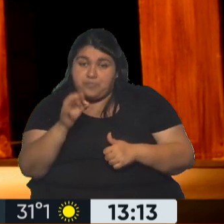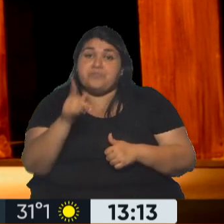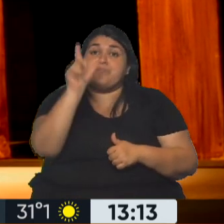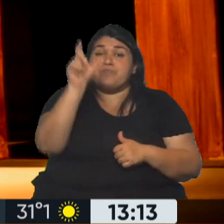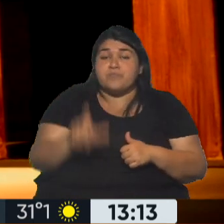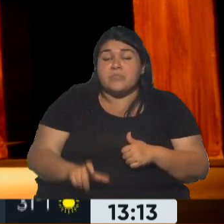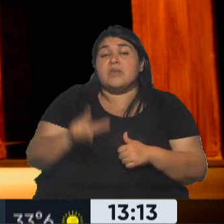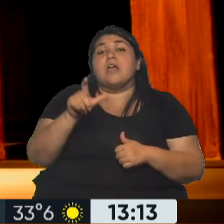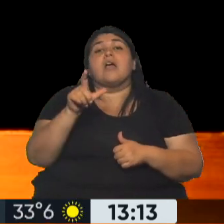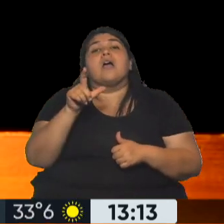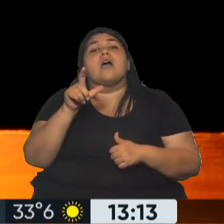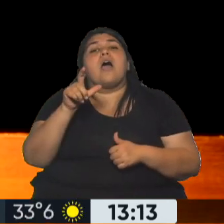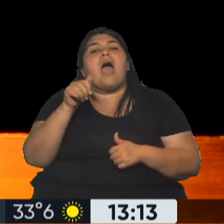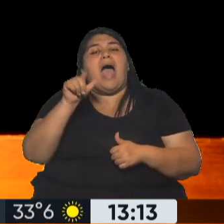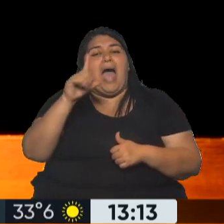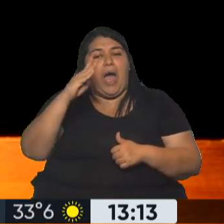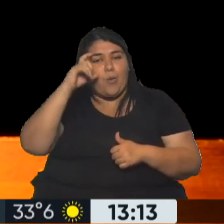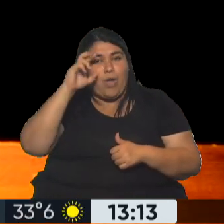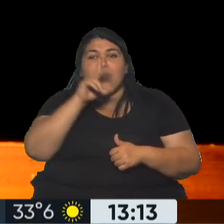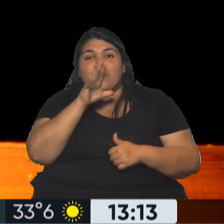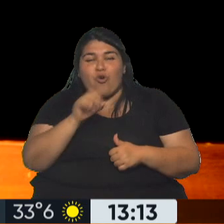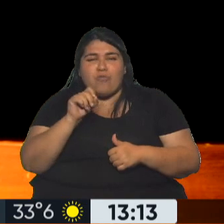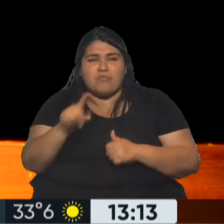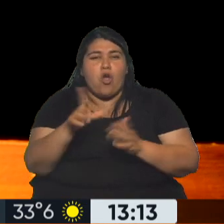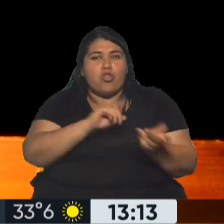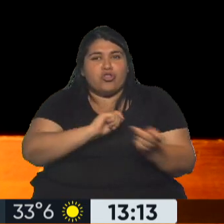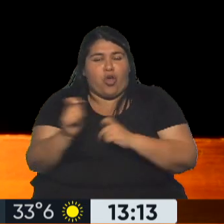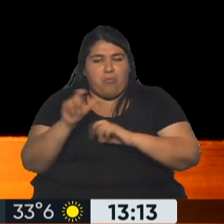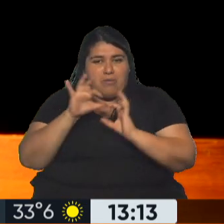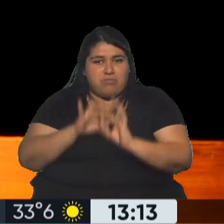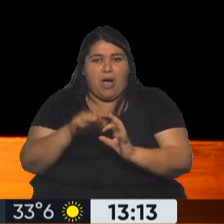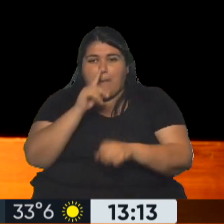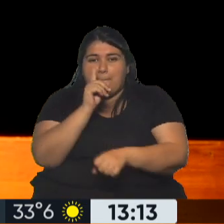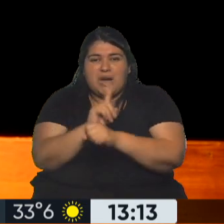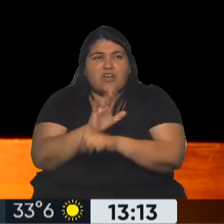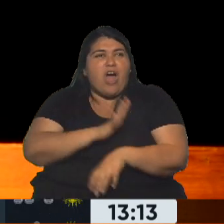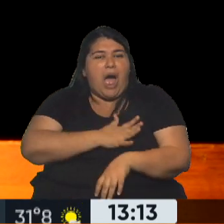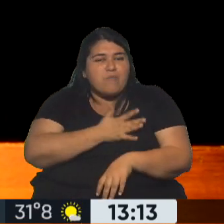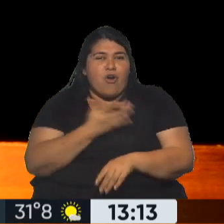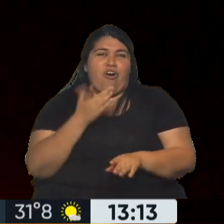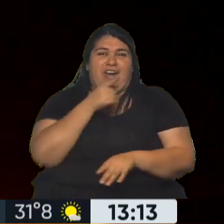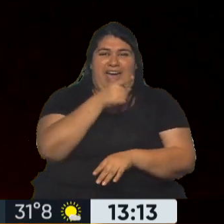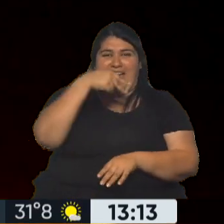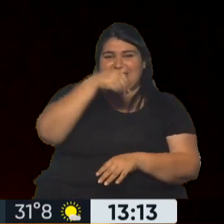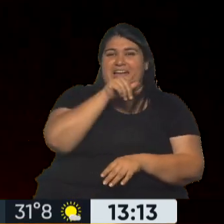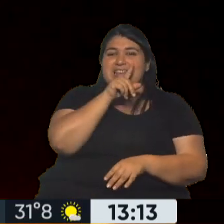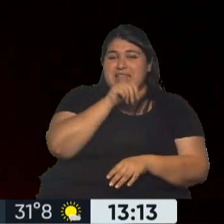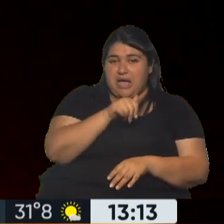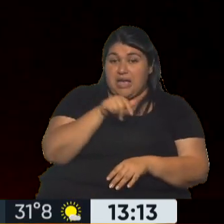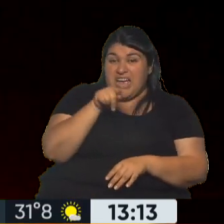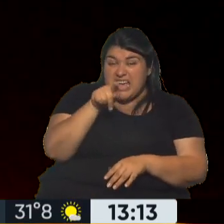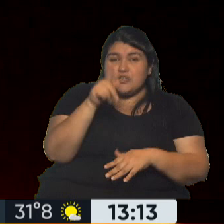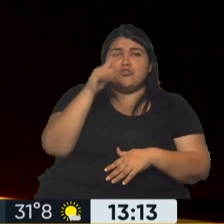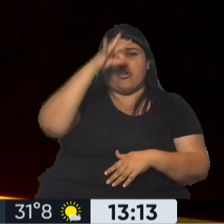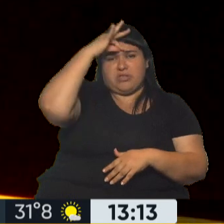la interpretación de un perro, del perro que quiere amor y amar a Nata, que ahí la vemos. Bueno, es una obra